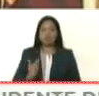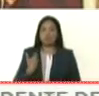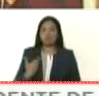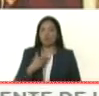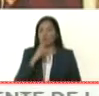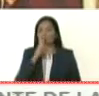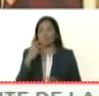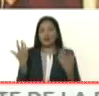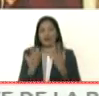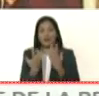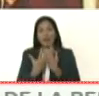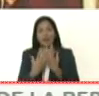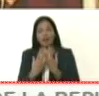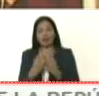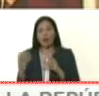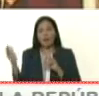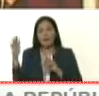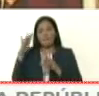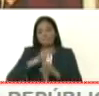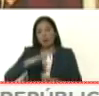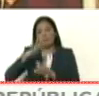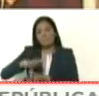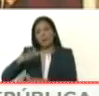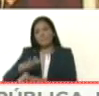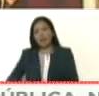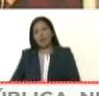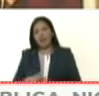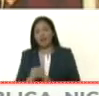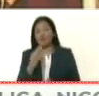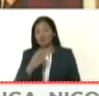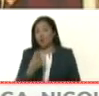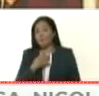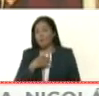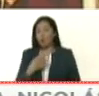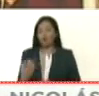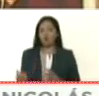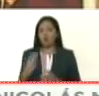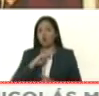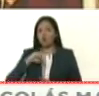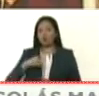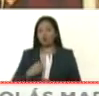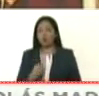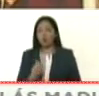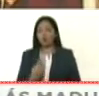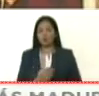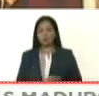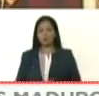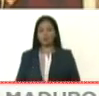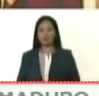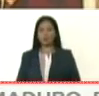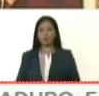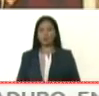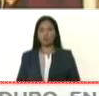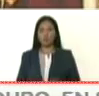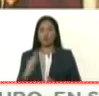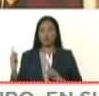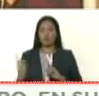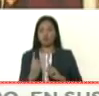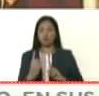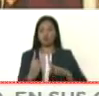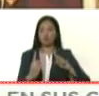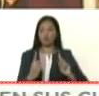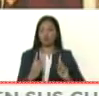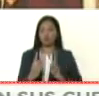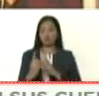¿Cuánta guerra? ¿Cuánto sabotaje? Y no han podido con nosotros, ni van a poder. Se vinieron por aquí y por ahí